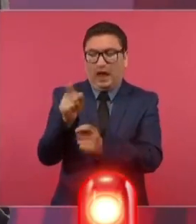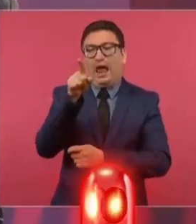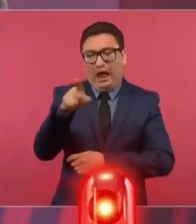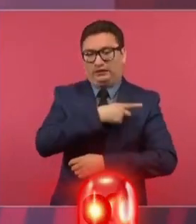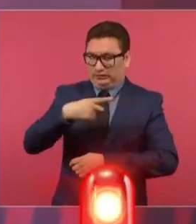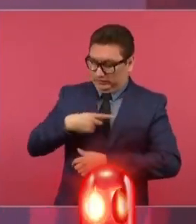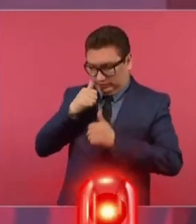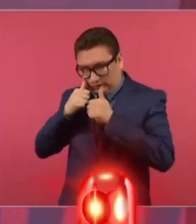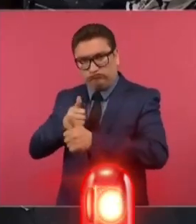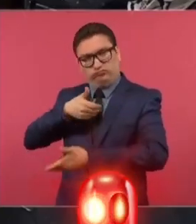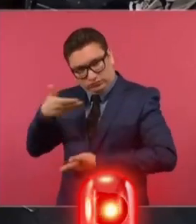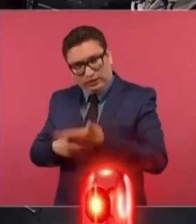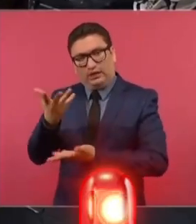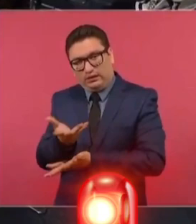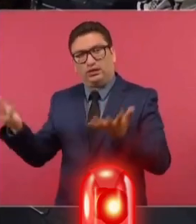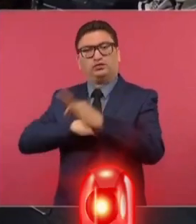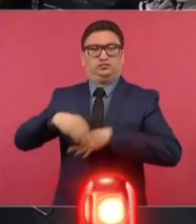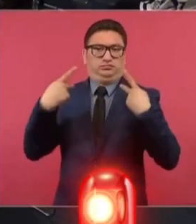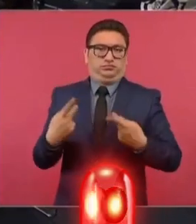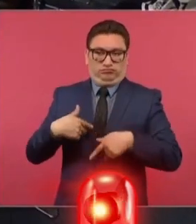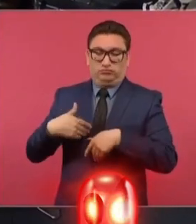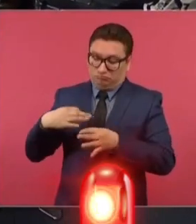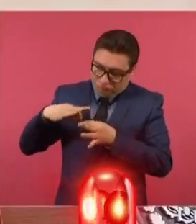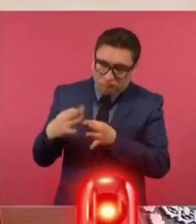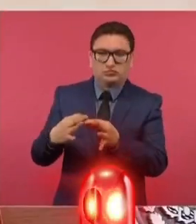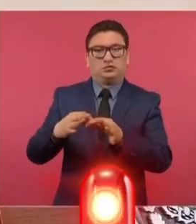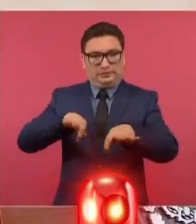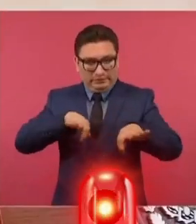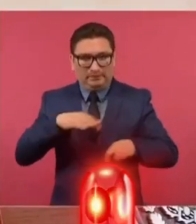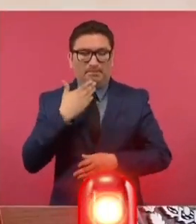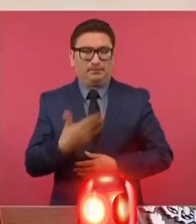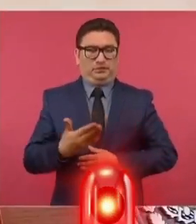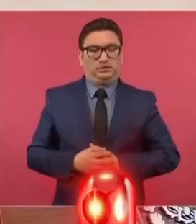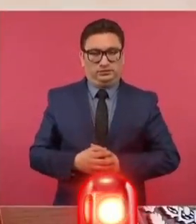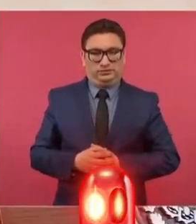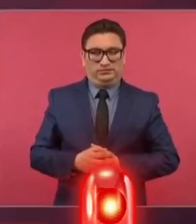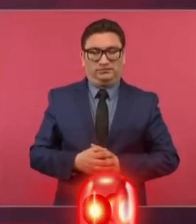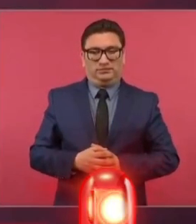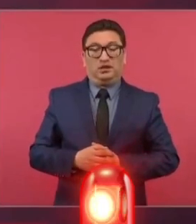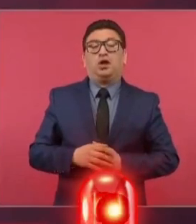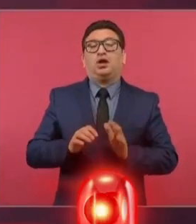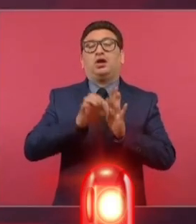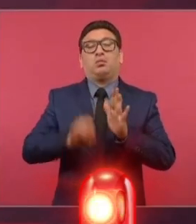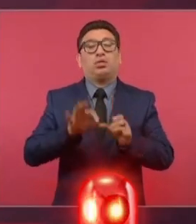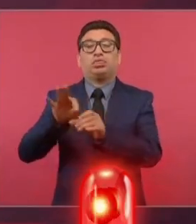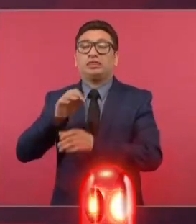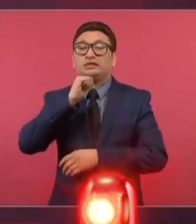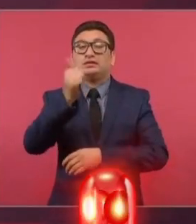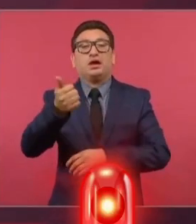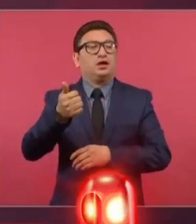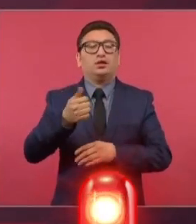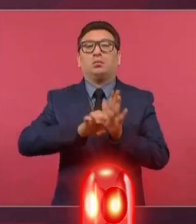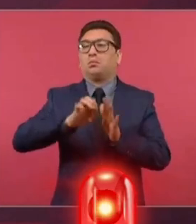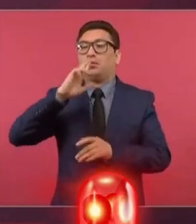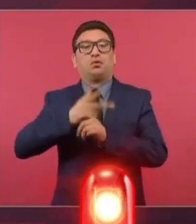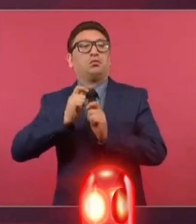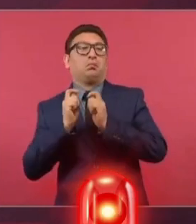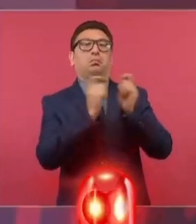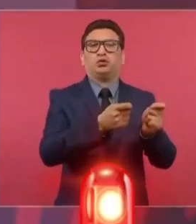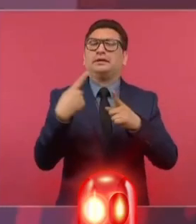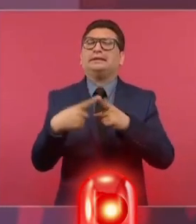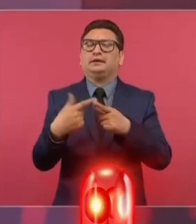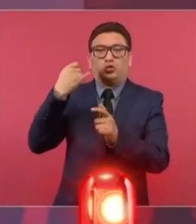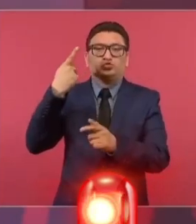encargo, su responsabilidad y tenga que cumplirle al pueblo, no que los eligen o los nombran